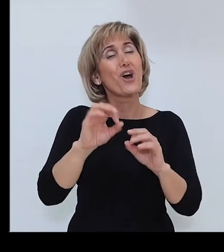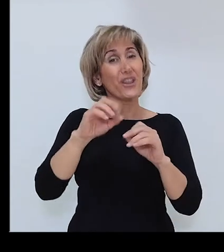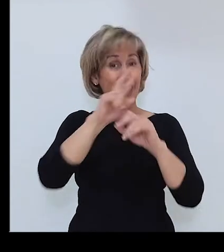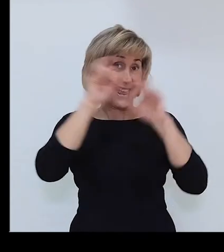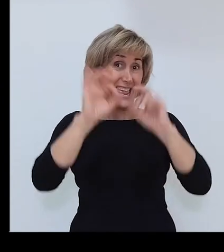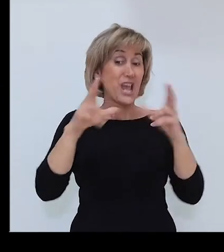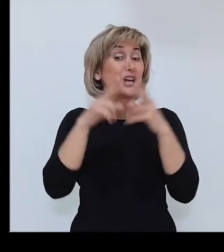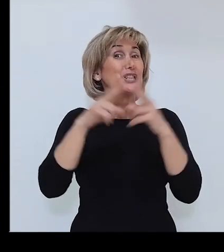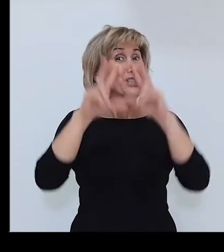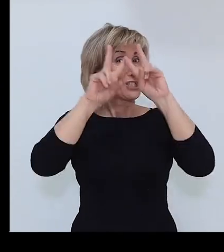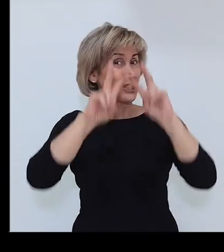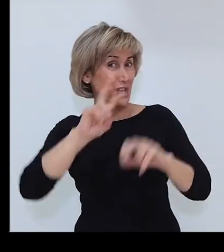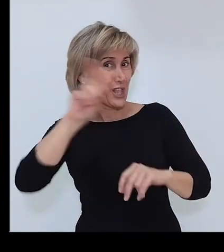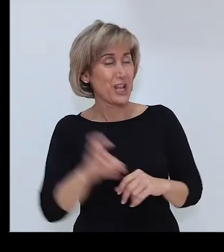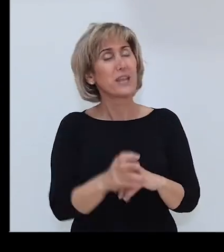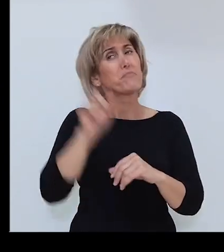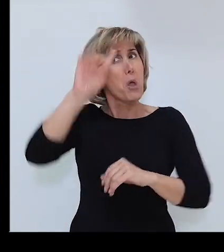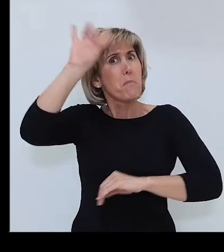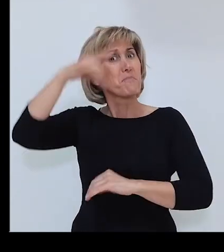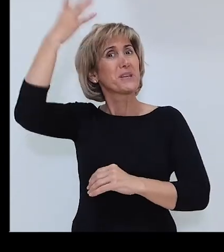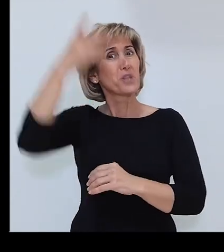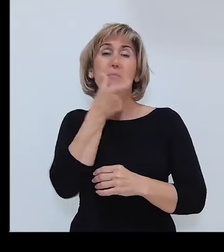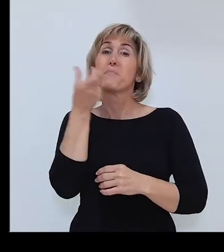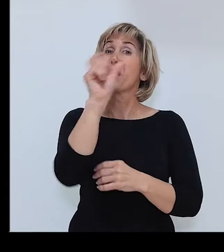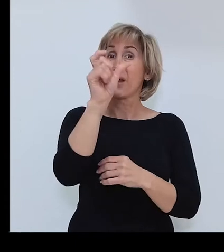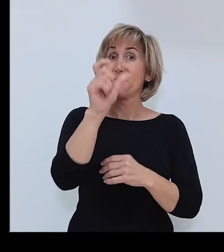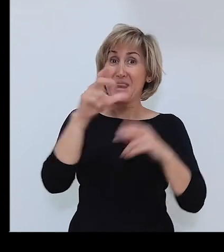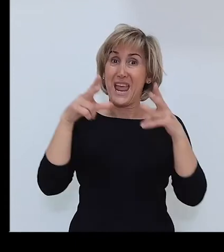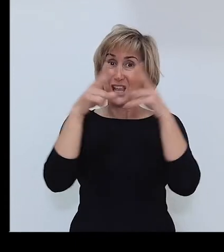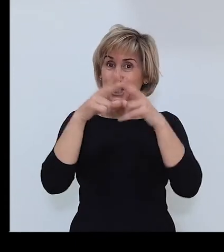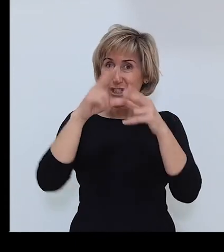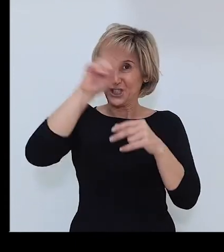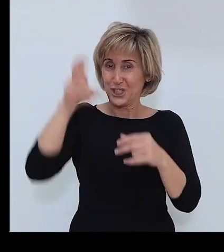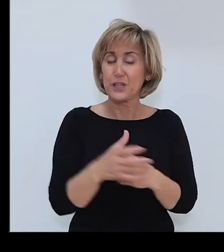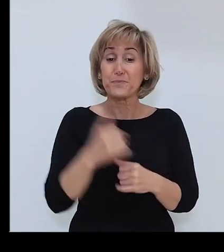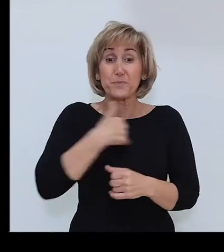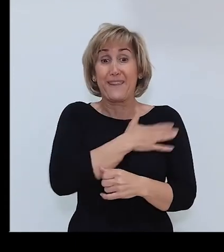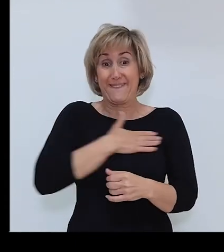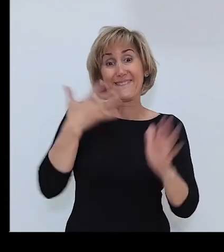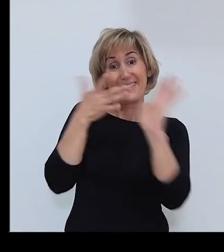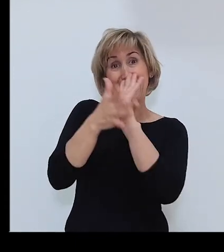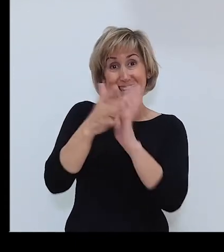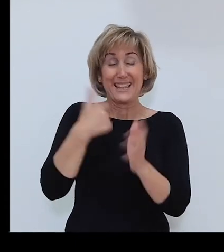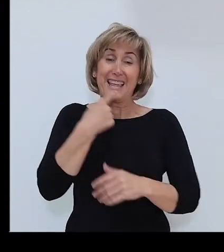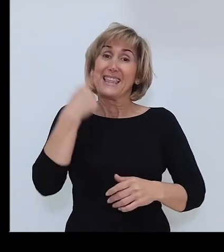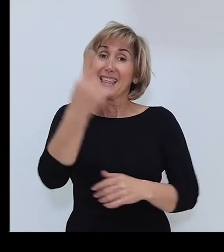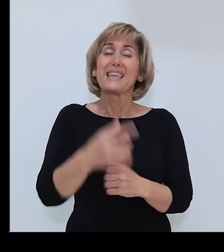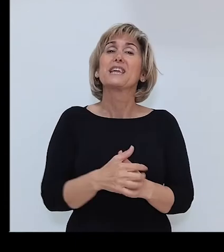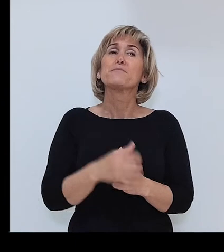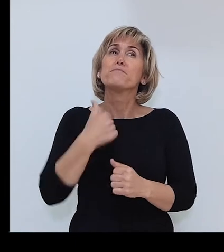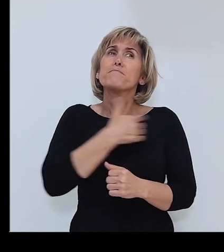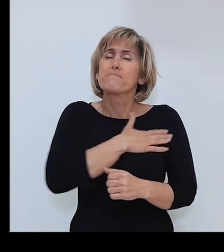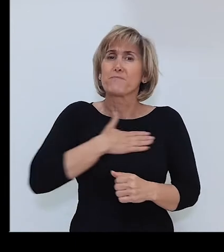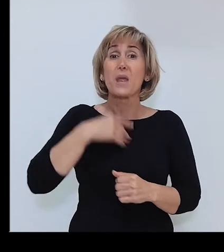se inventó la palabra sociología, ¿no? Entonces, yo lo que quiero decir, que me parece que lo podemos afirmar, es